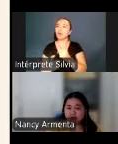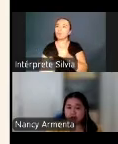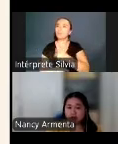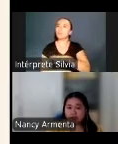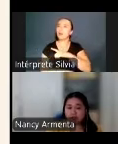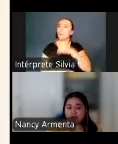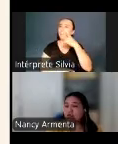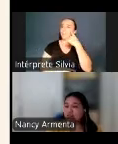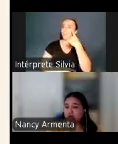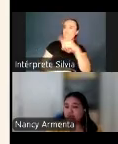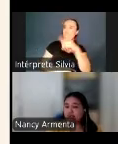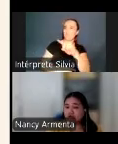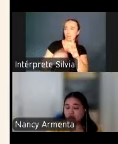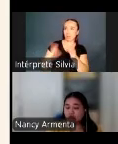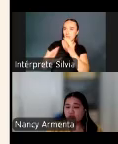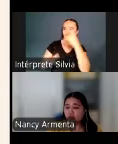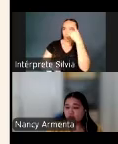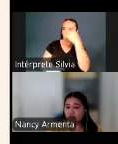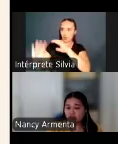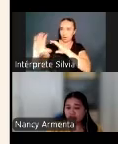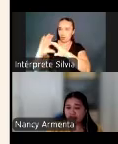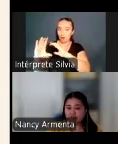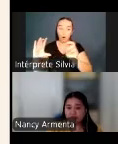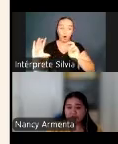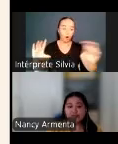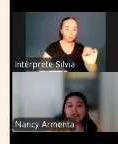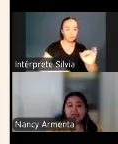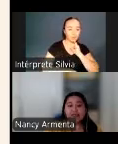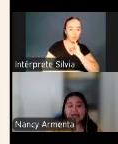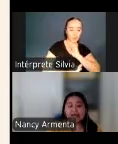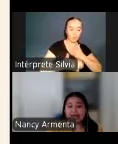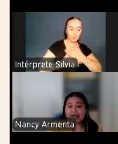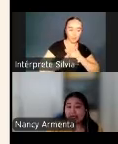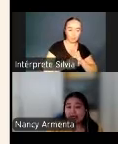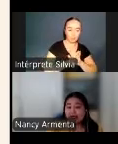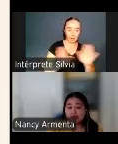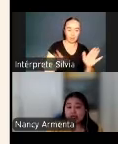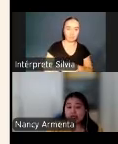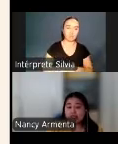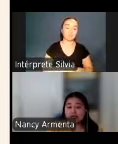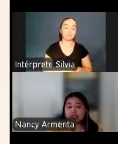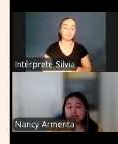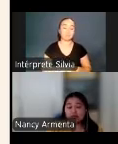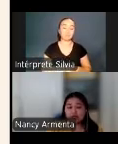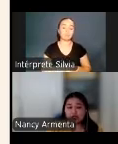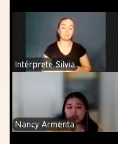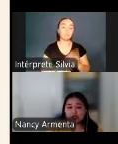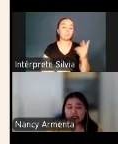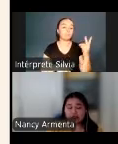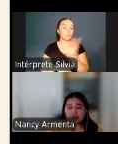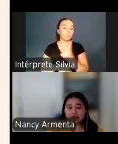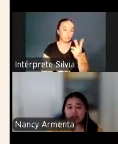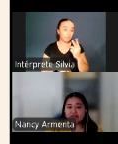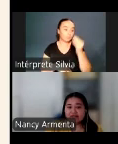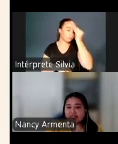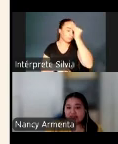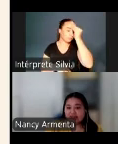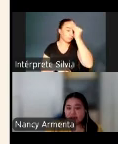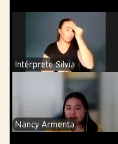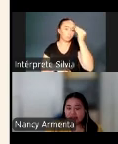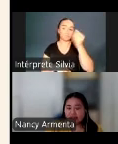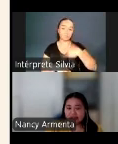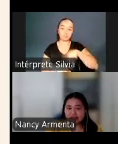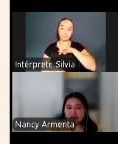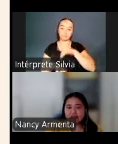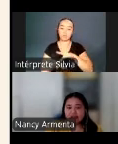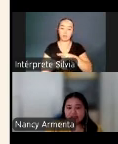todavía no hablan solamente su propio idioma, su propia lengua. En ambos casos hemos logrado tener una diversidad en